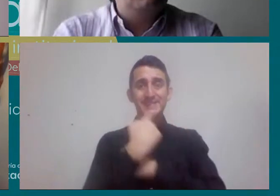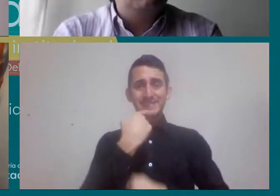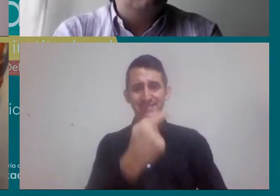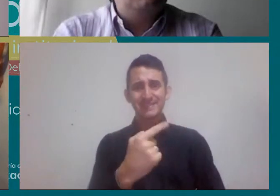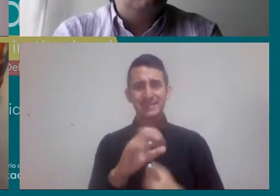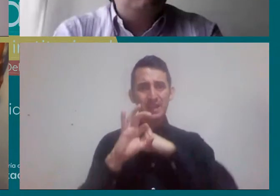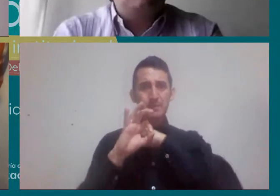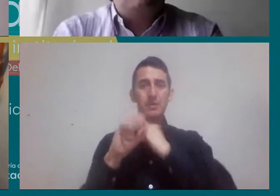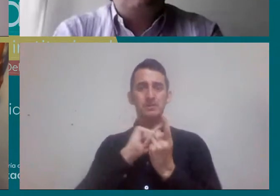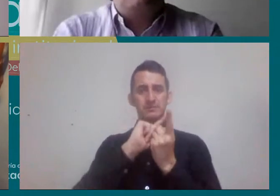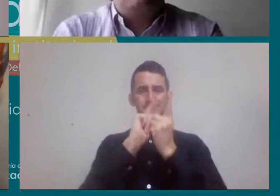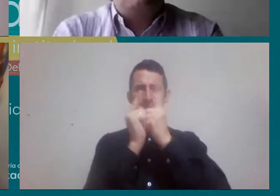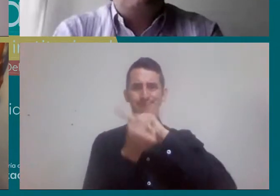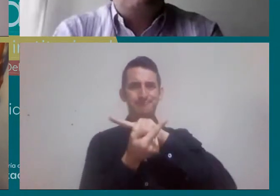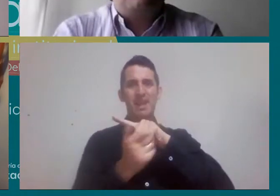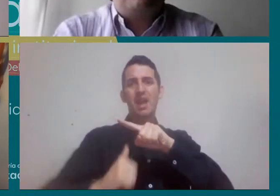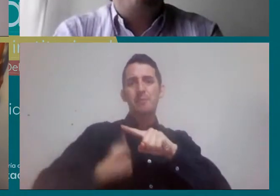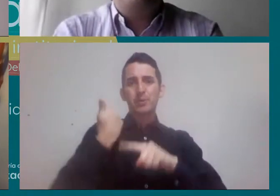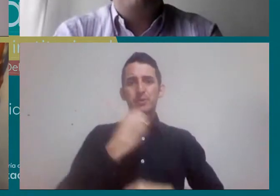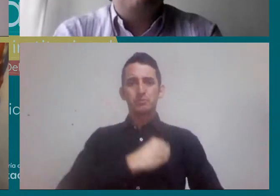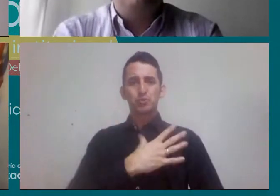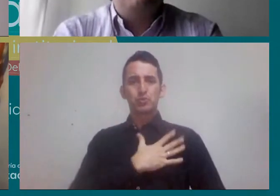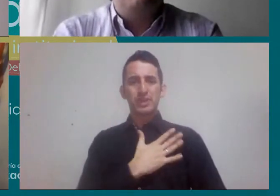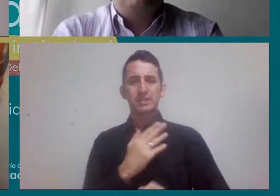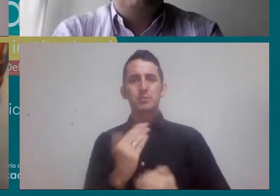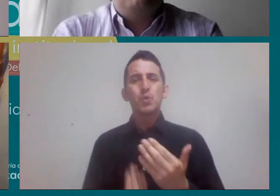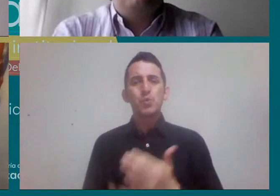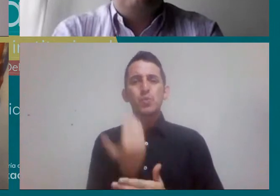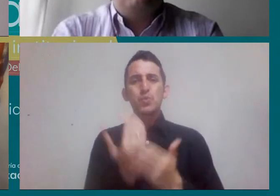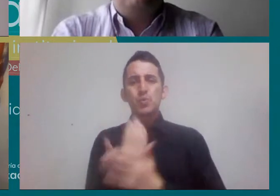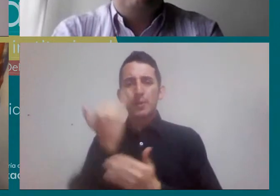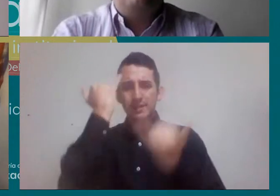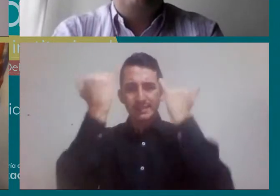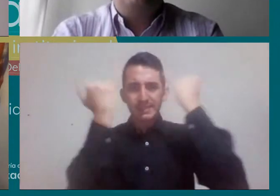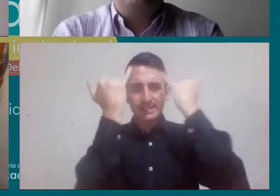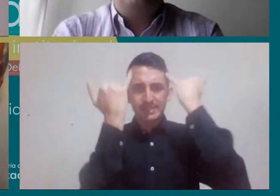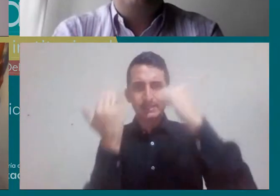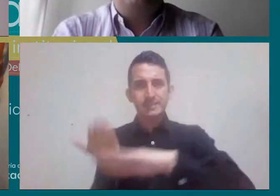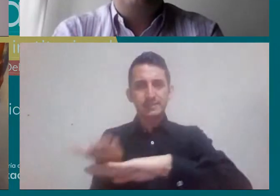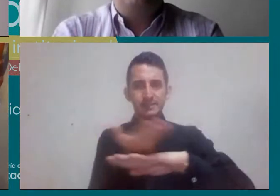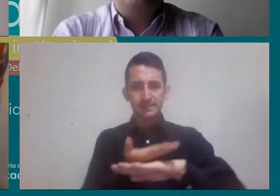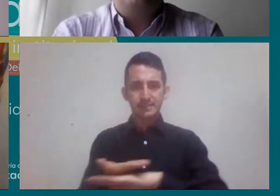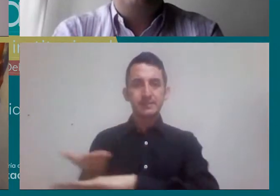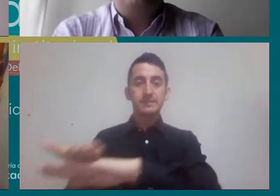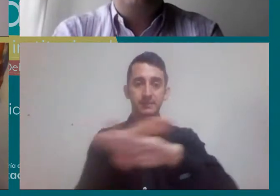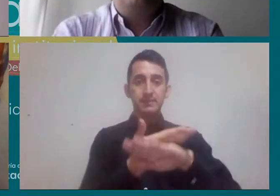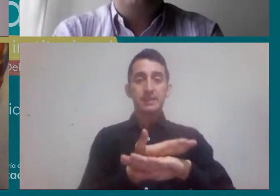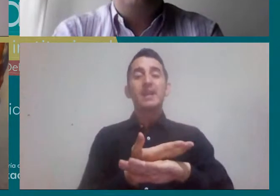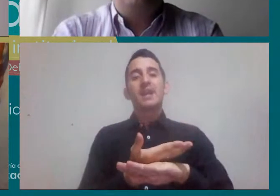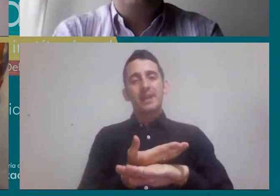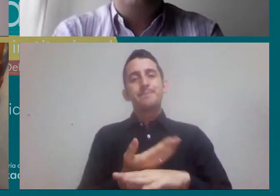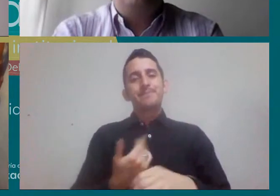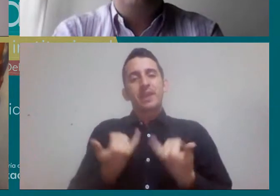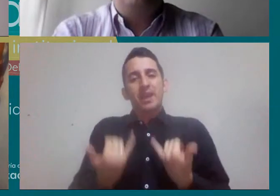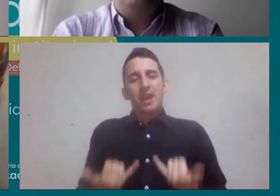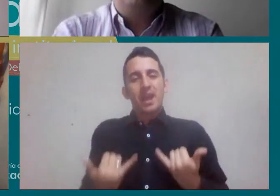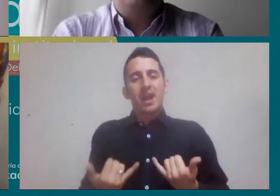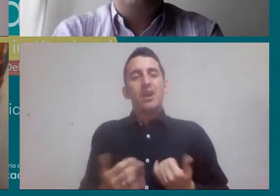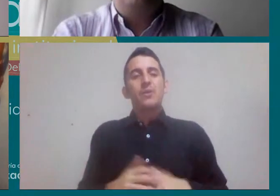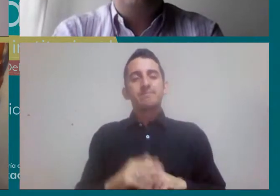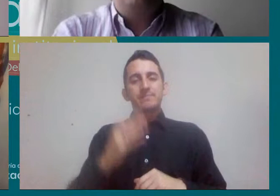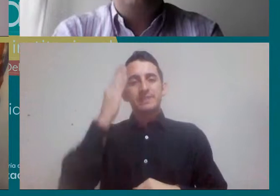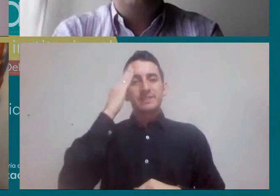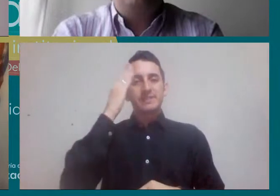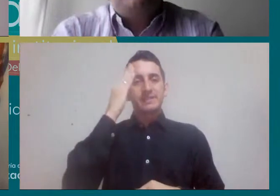son un buen momento para comenzar ideas. Así que, bueno, pues ahí lo vamos viendo como una oportunidad. Ahora estamos en un momento que estamos de nuevo, parece